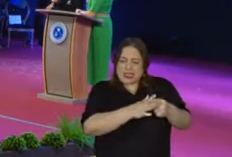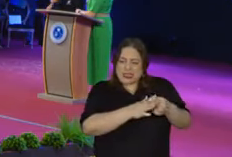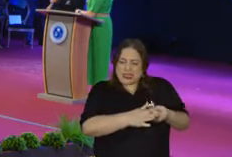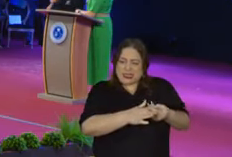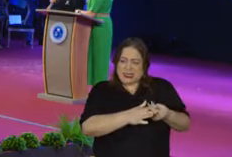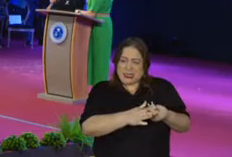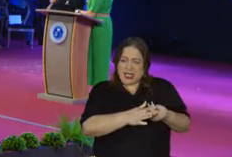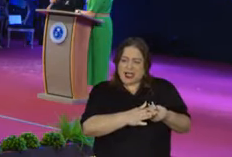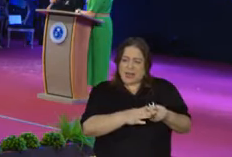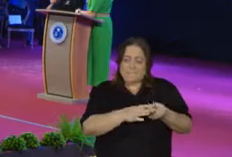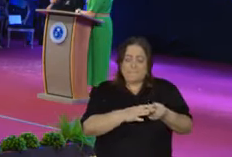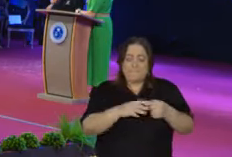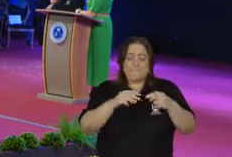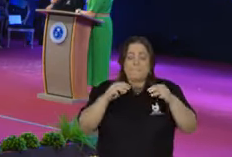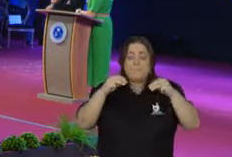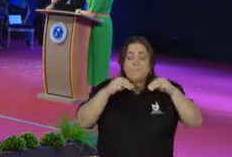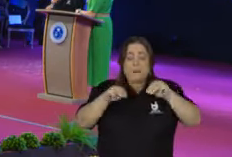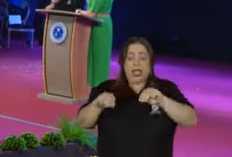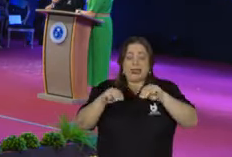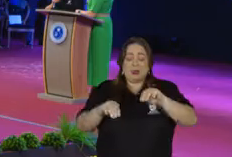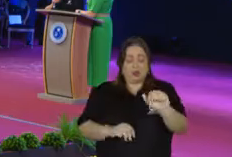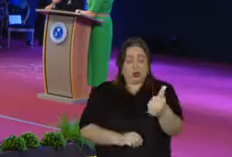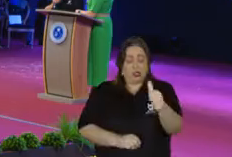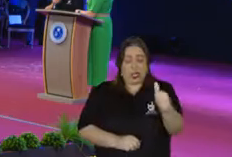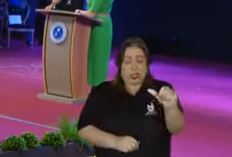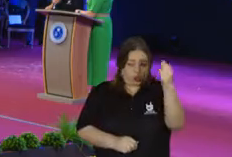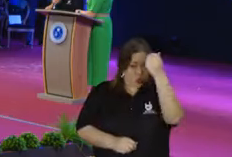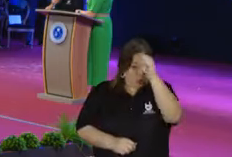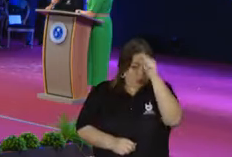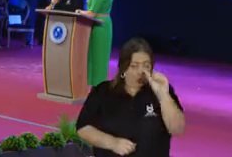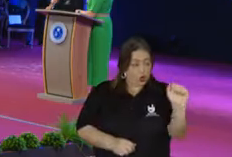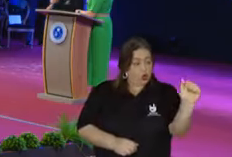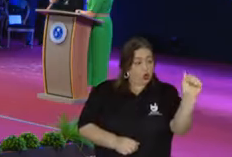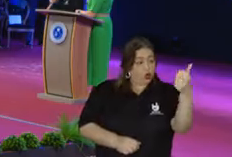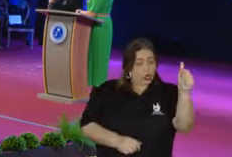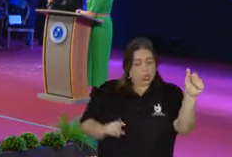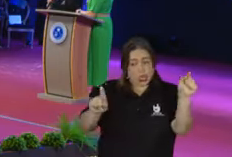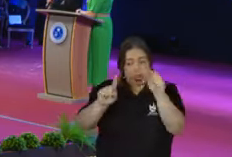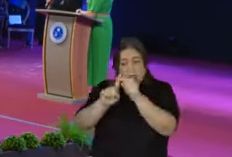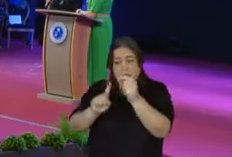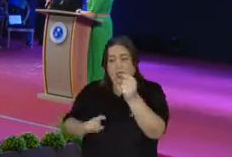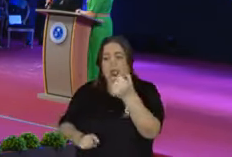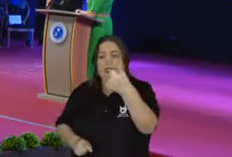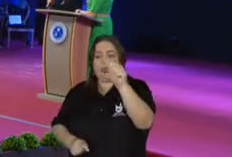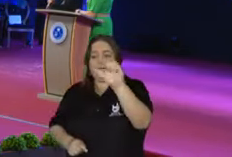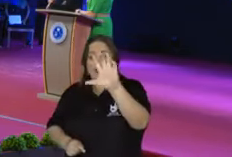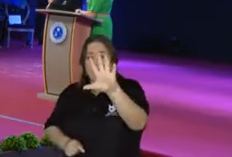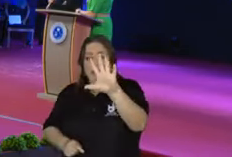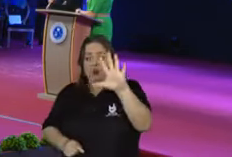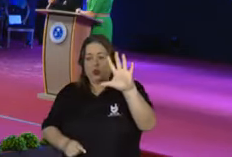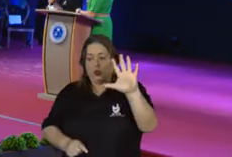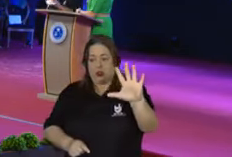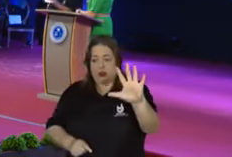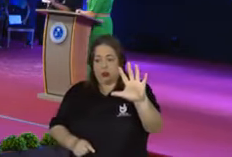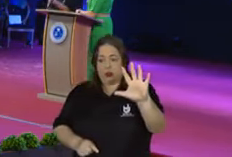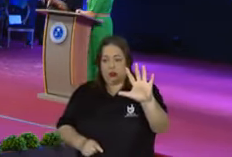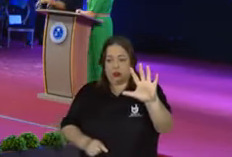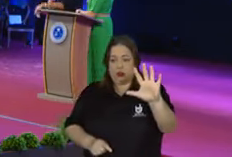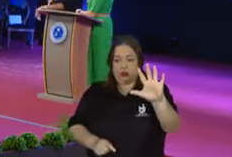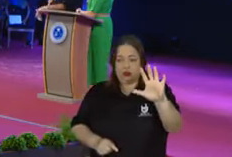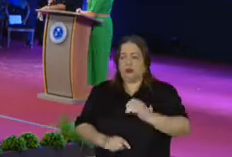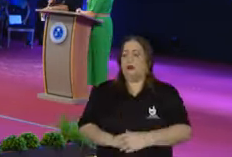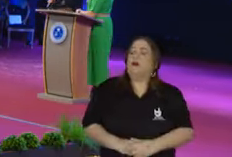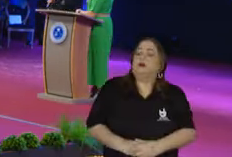de marzo 10, domingo, desde las 10 de la mañana hasta las 10:55, máximo a las